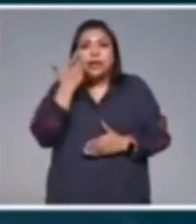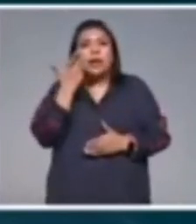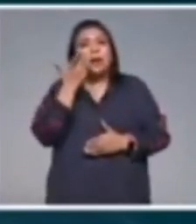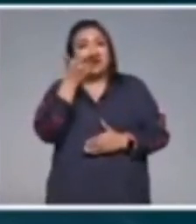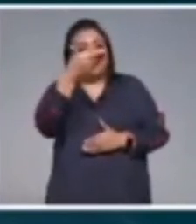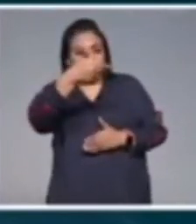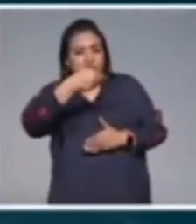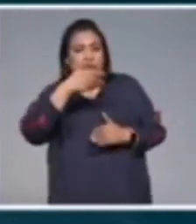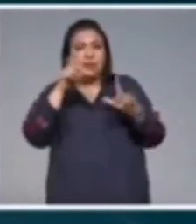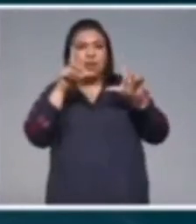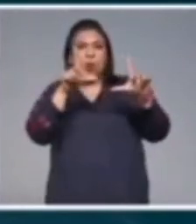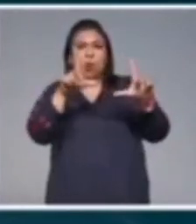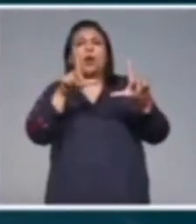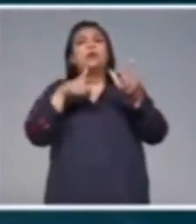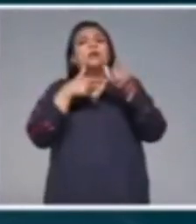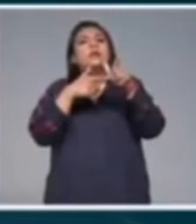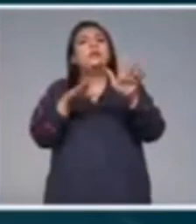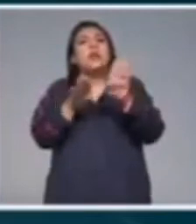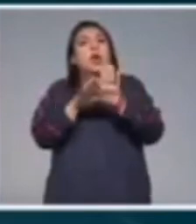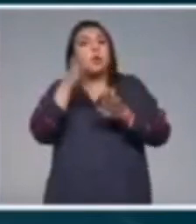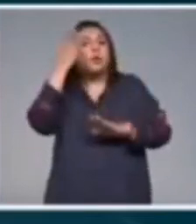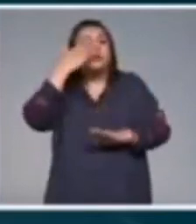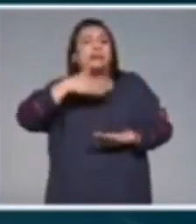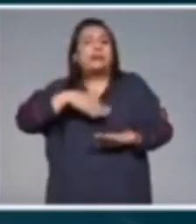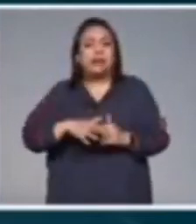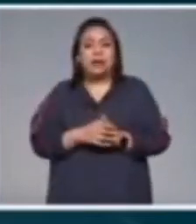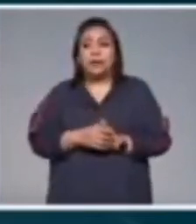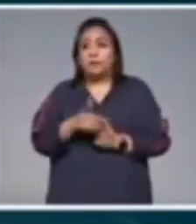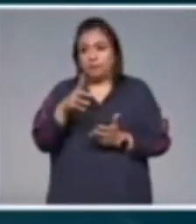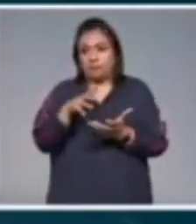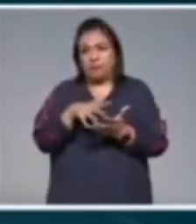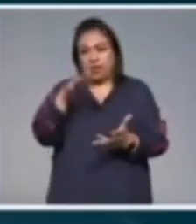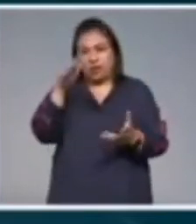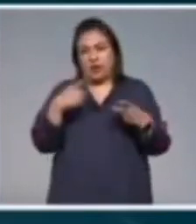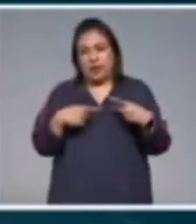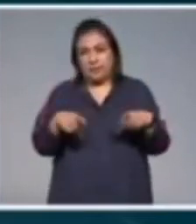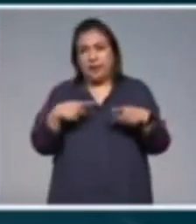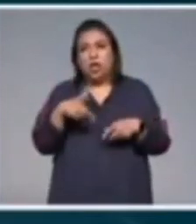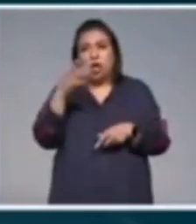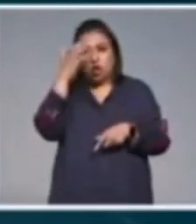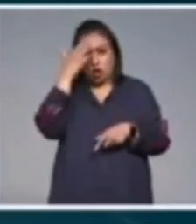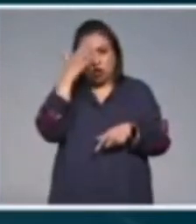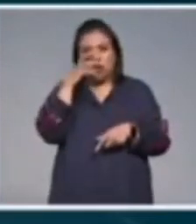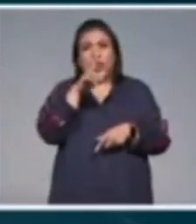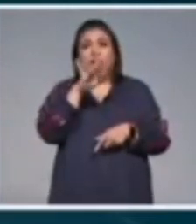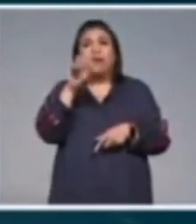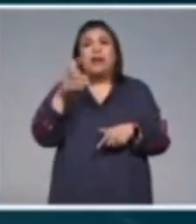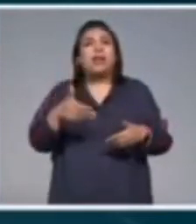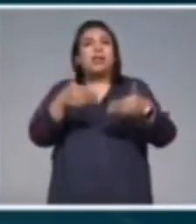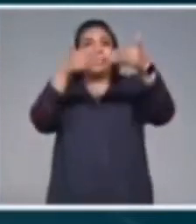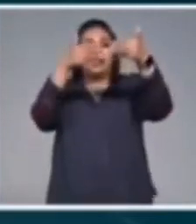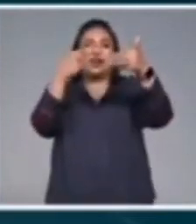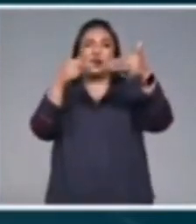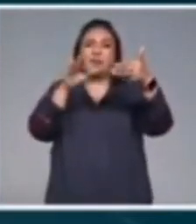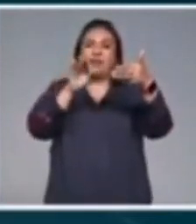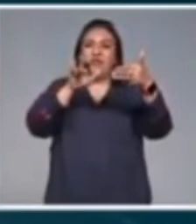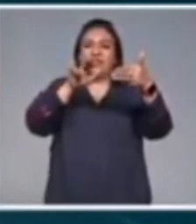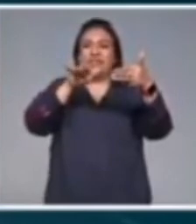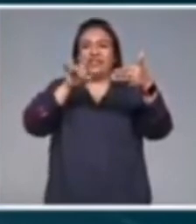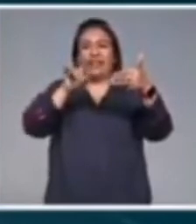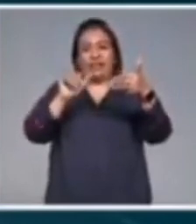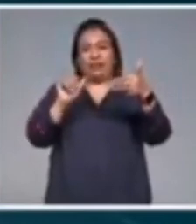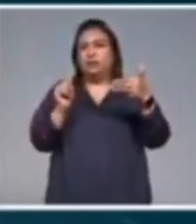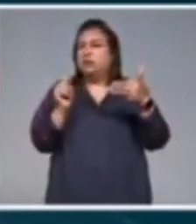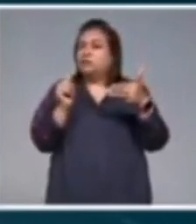pide el cuadro y cómo tiene que continuar esa pieza. La mayoría de las personas conocen a Rafael por las fachadas. Y no, o sea,